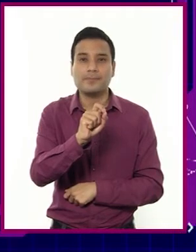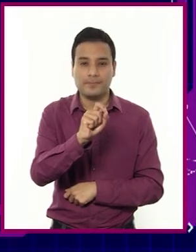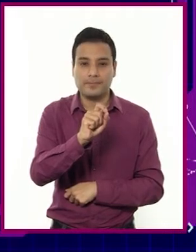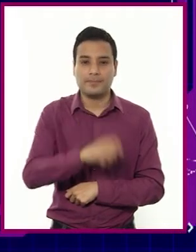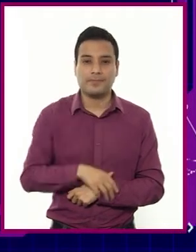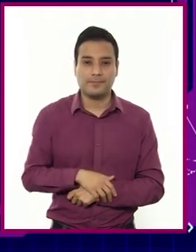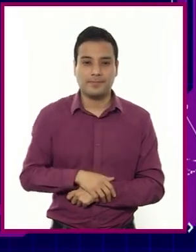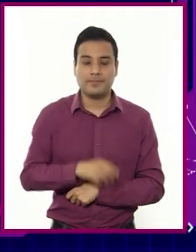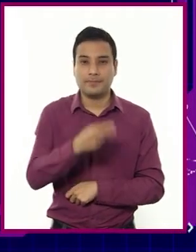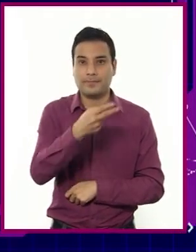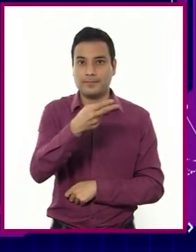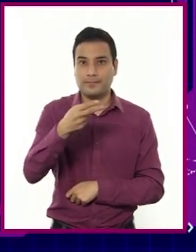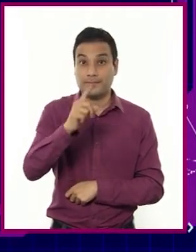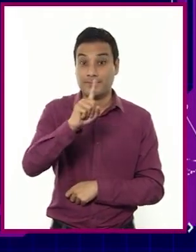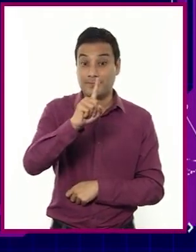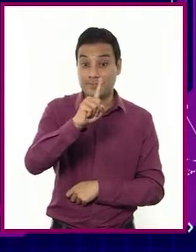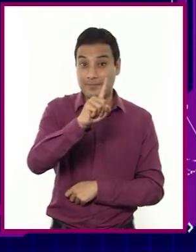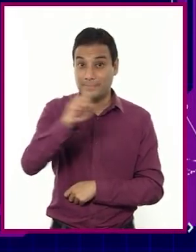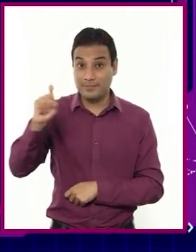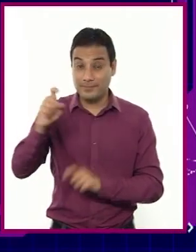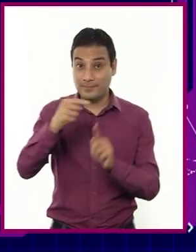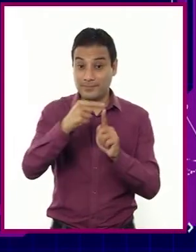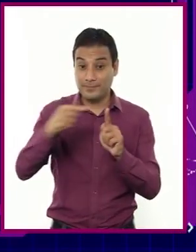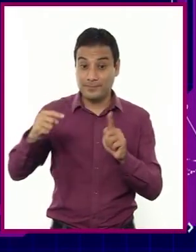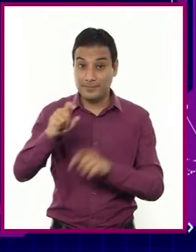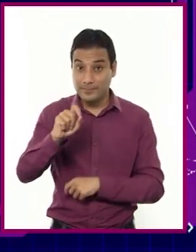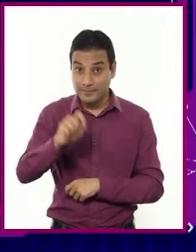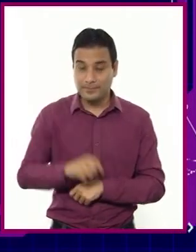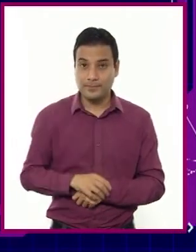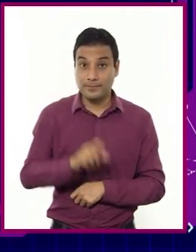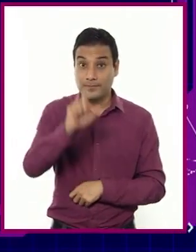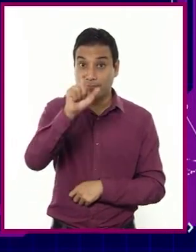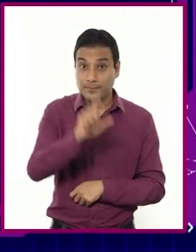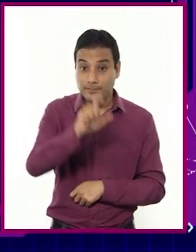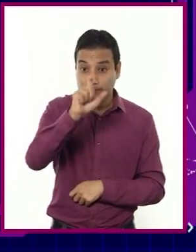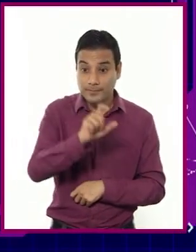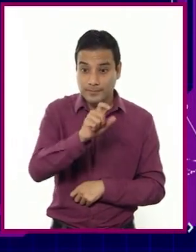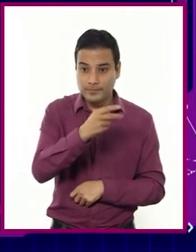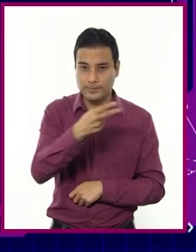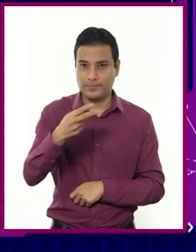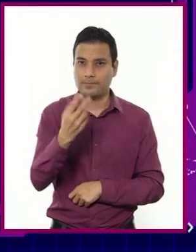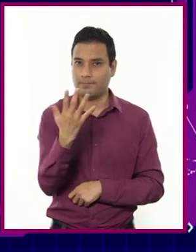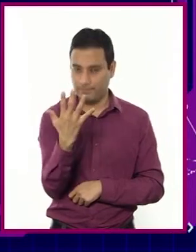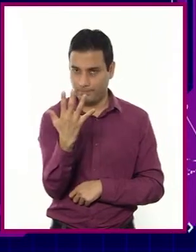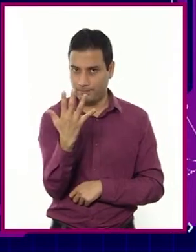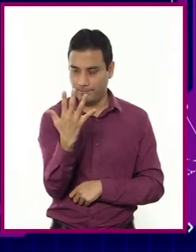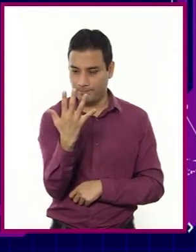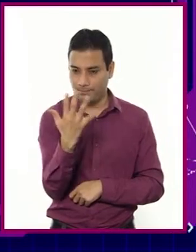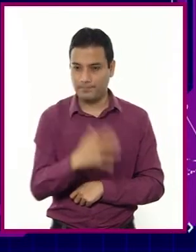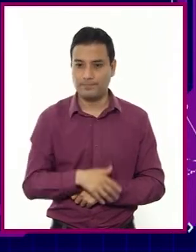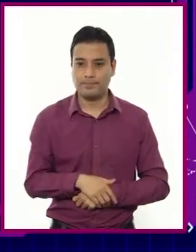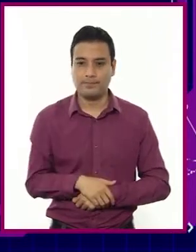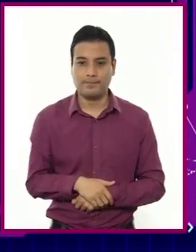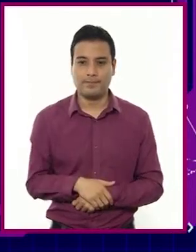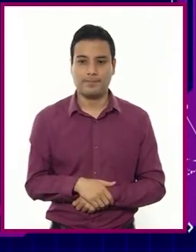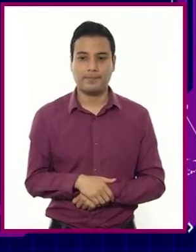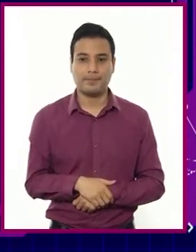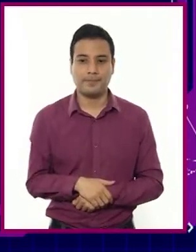100 entre 20 es igual a 5. El valor de la incógnita x es igual a